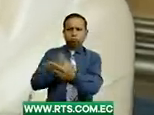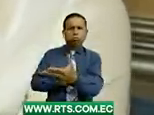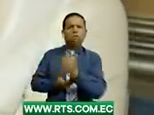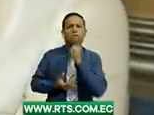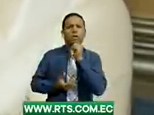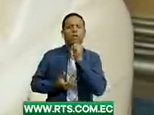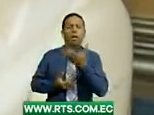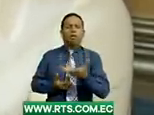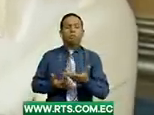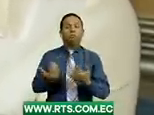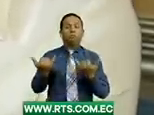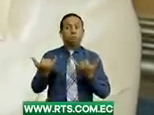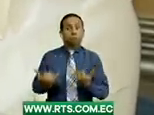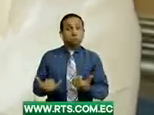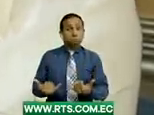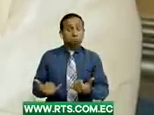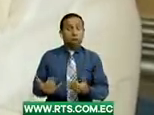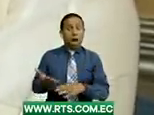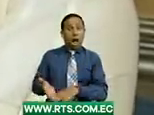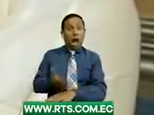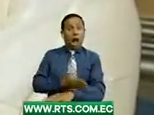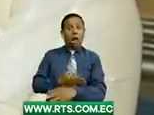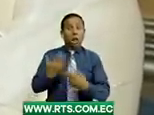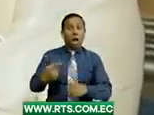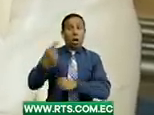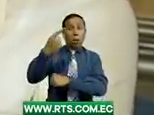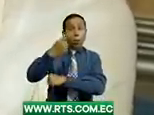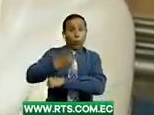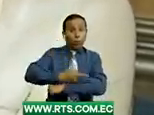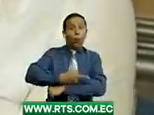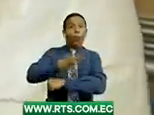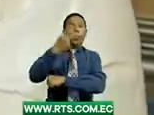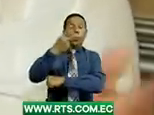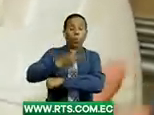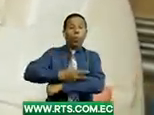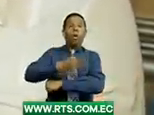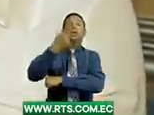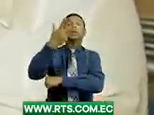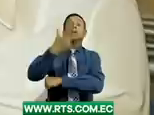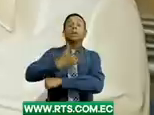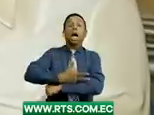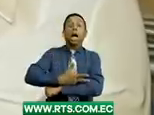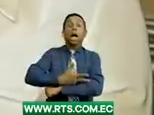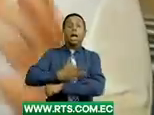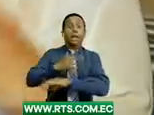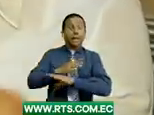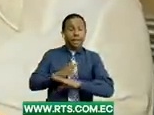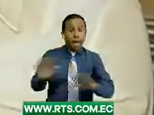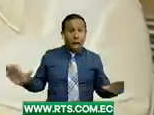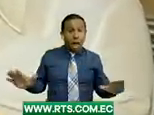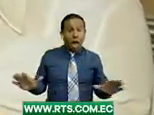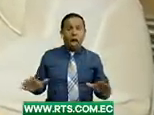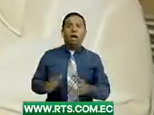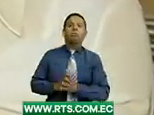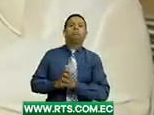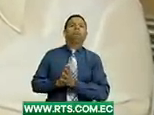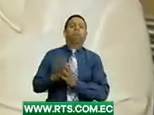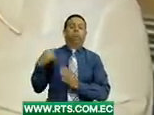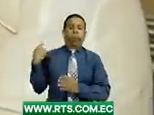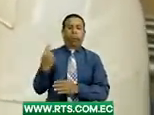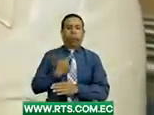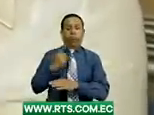Corren las 72 horas que se vencerían el próximo lunes, tiempo durante el cual nuestro director